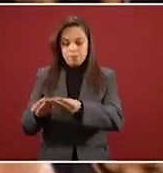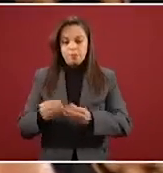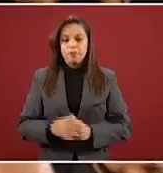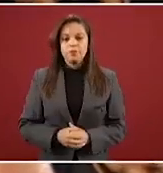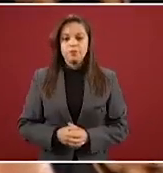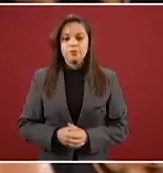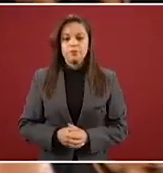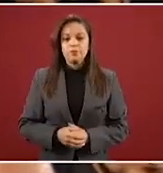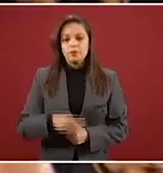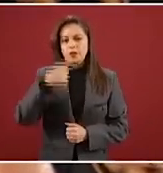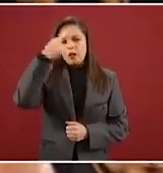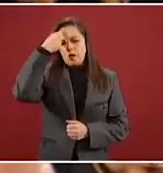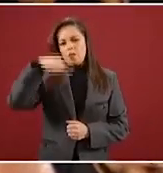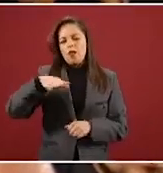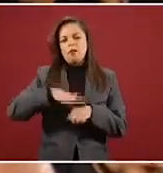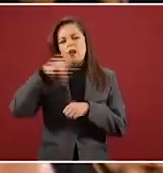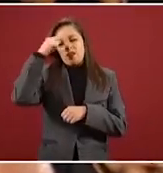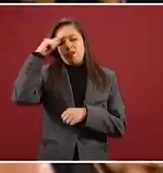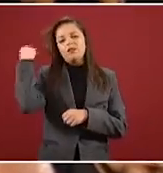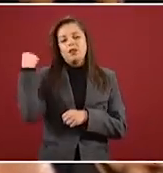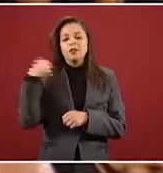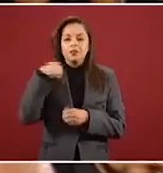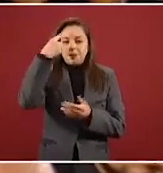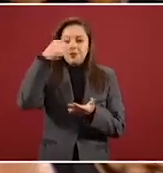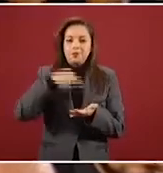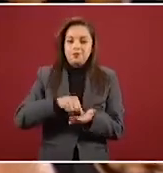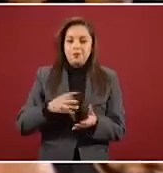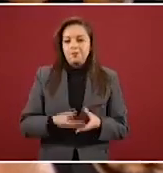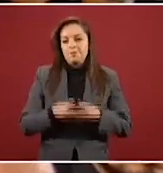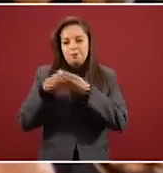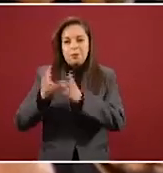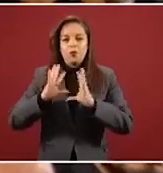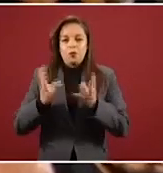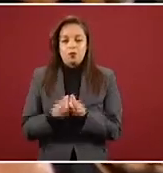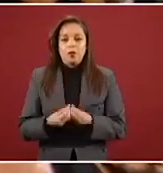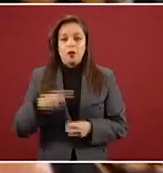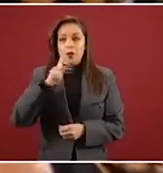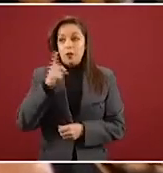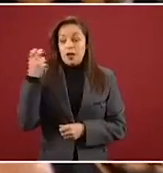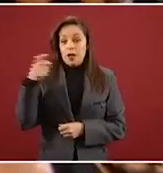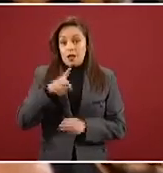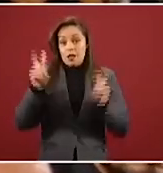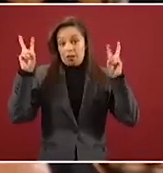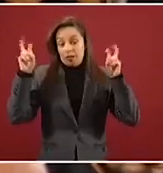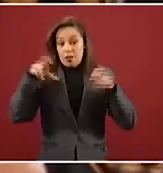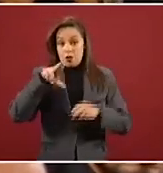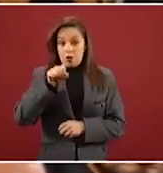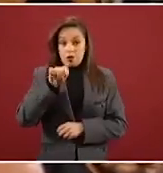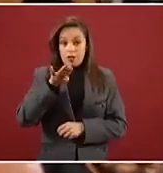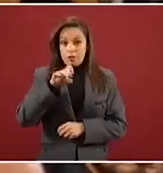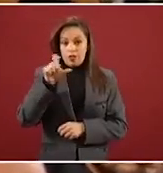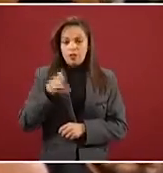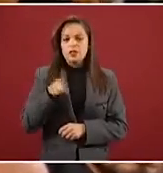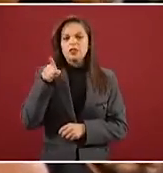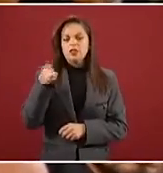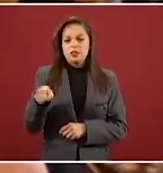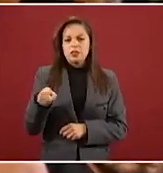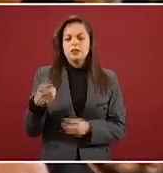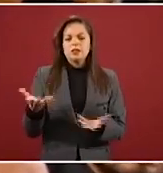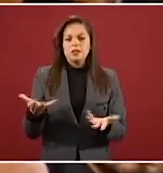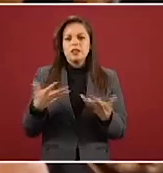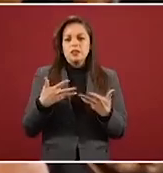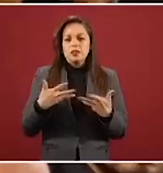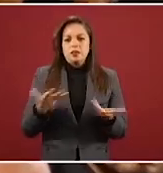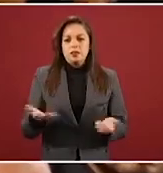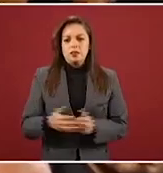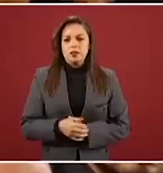de practicidad, supongo. Pero, presidente, en el caso de Notimex está ocurriendo algo que parece que precisamente viola lo que ustedes